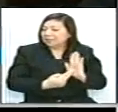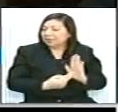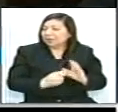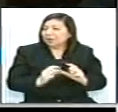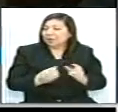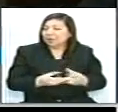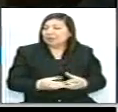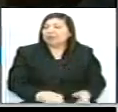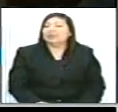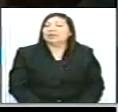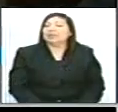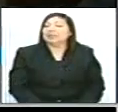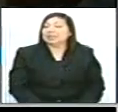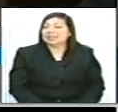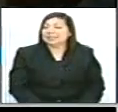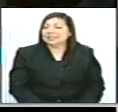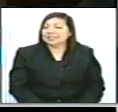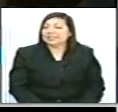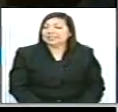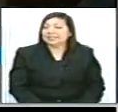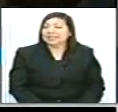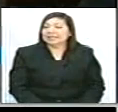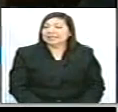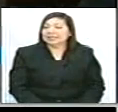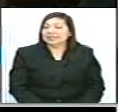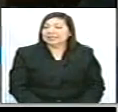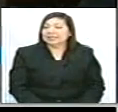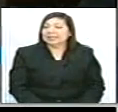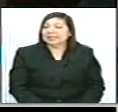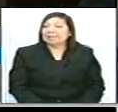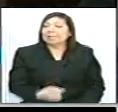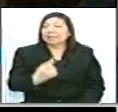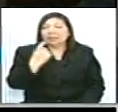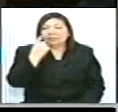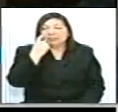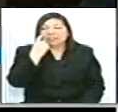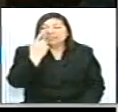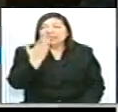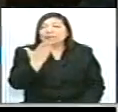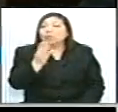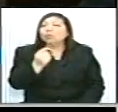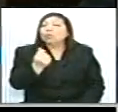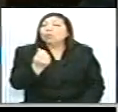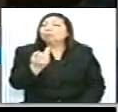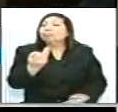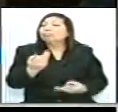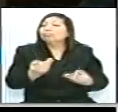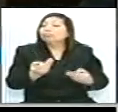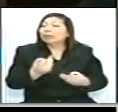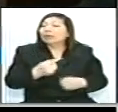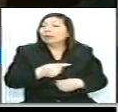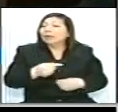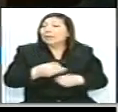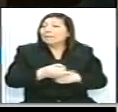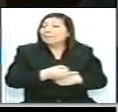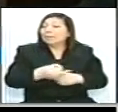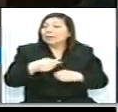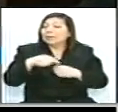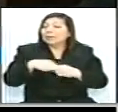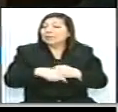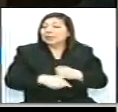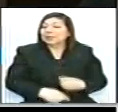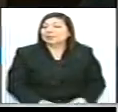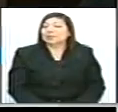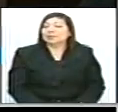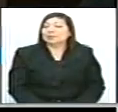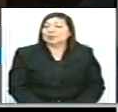por la congresista Milagros Takayama, para precisamente conocer las demandas presupuestales de las autoridades de las regiones del sur.